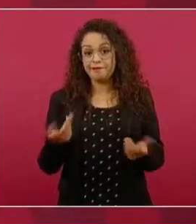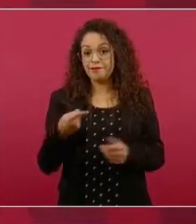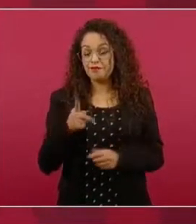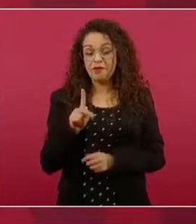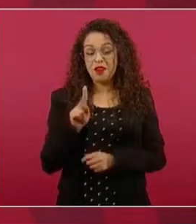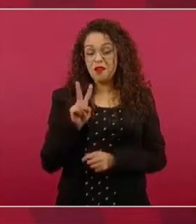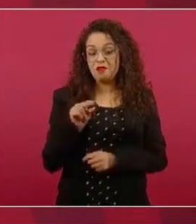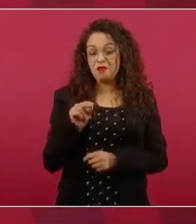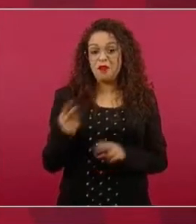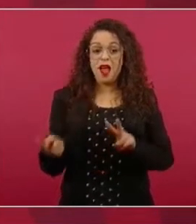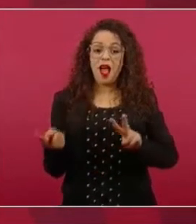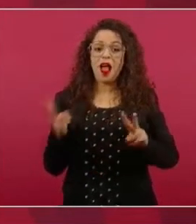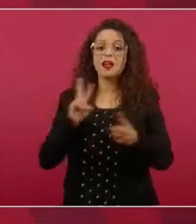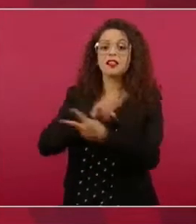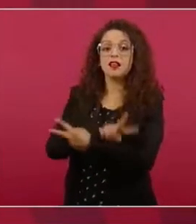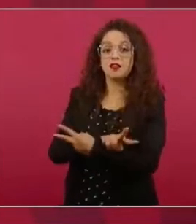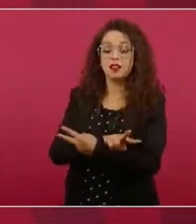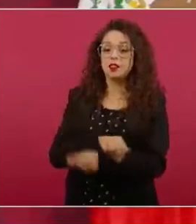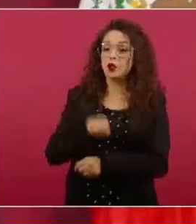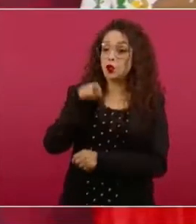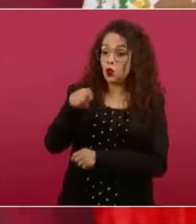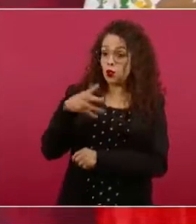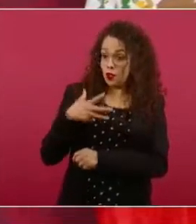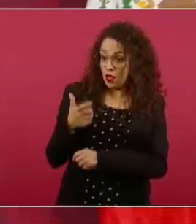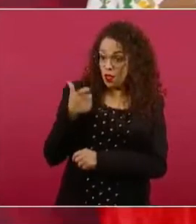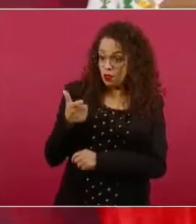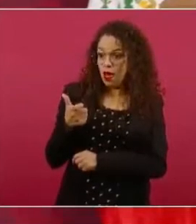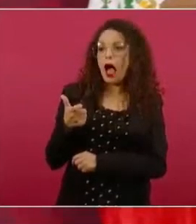cuánto tienes, cuánto vales.